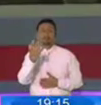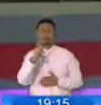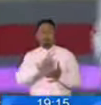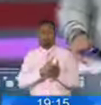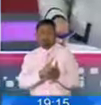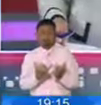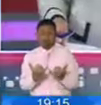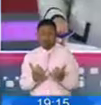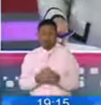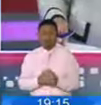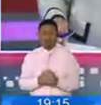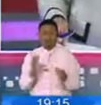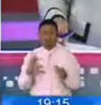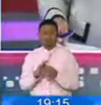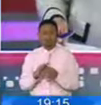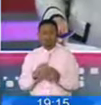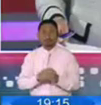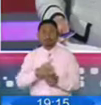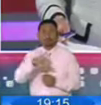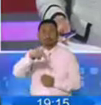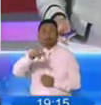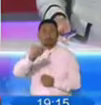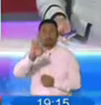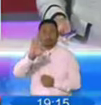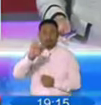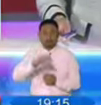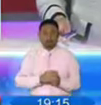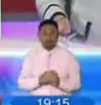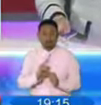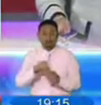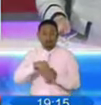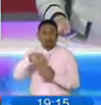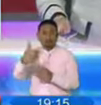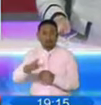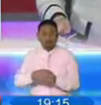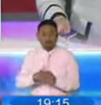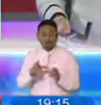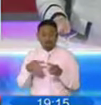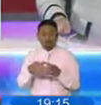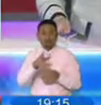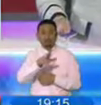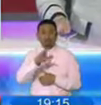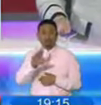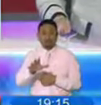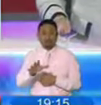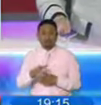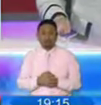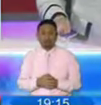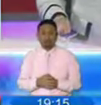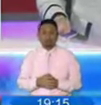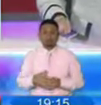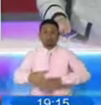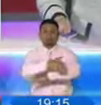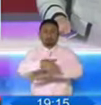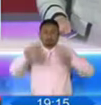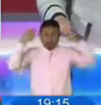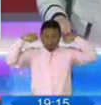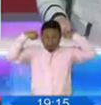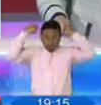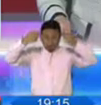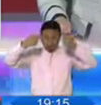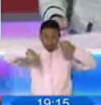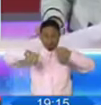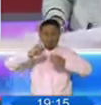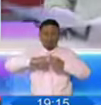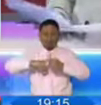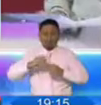minutos, vamos a hacer un enlace con Patricia Aldaz, quien se encuentra en las afueras de la sede del movimiento Alianza País en Avenida Los Chiris, aquí en la capital de la